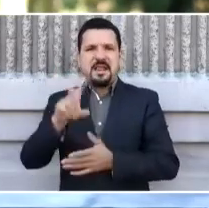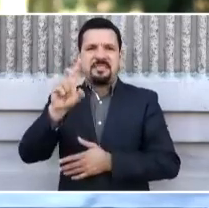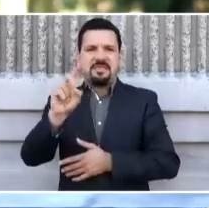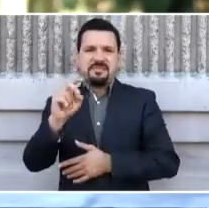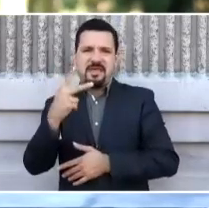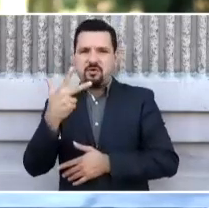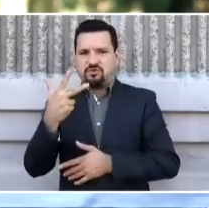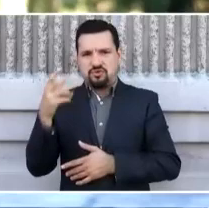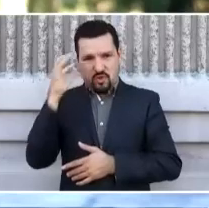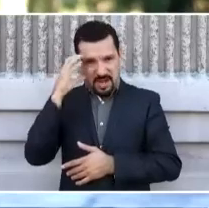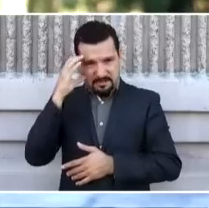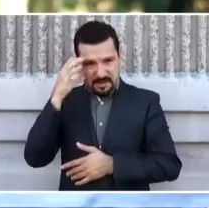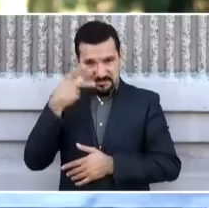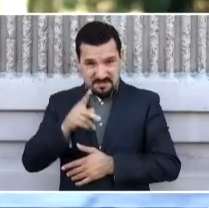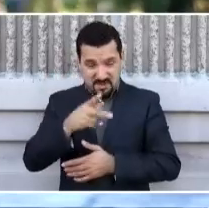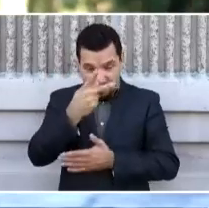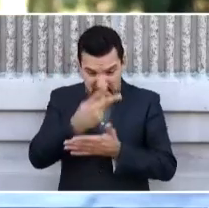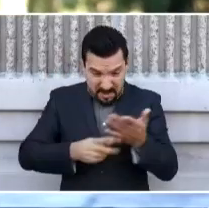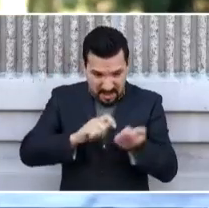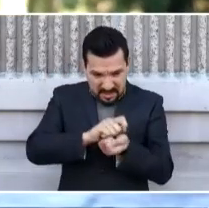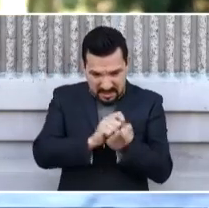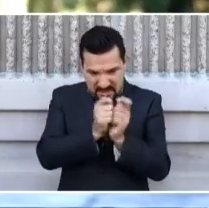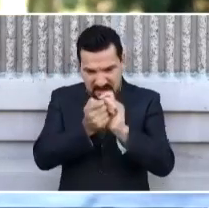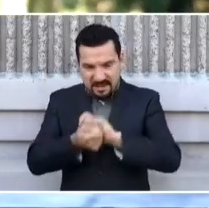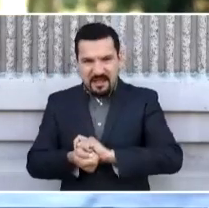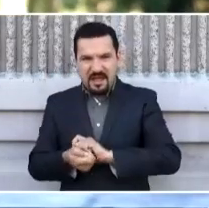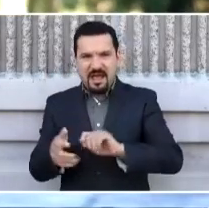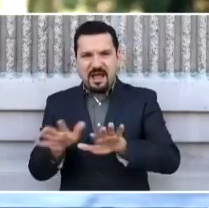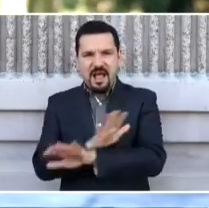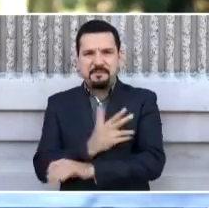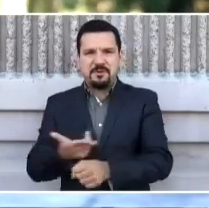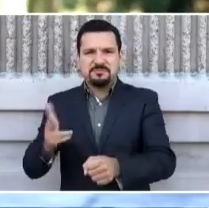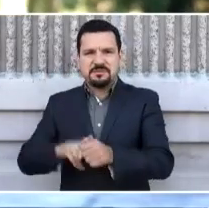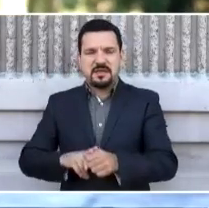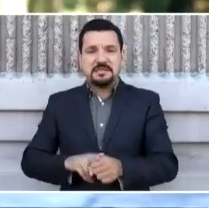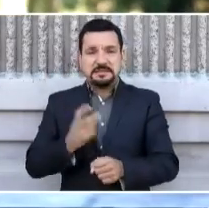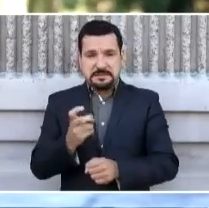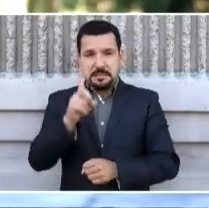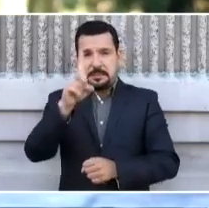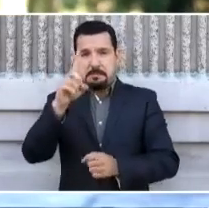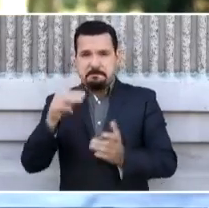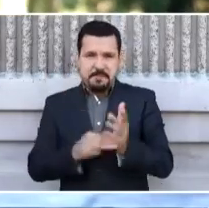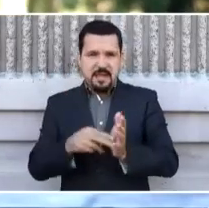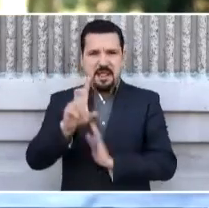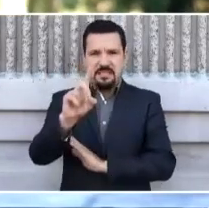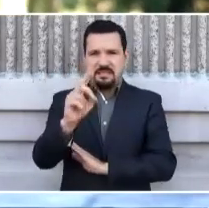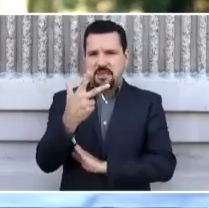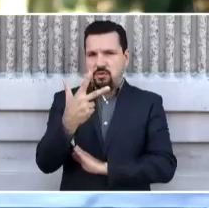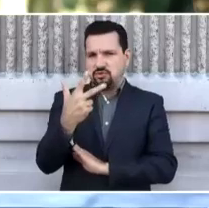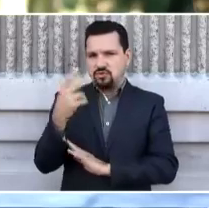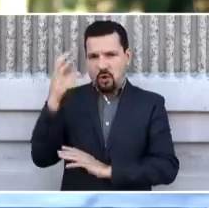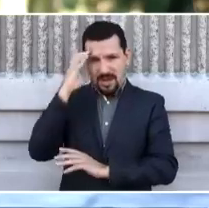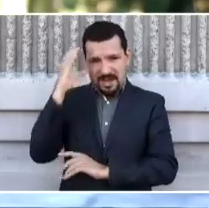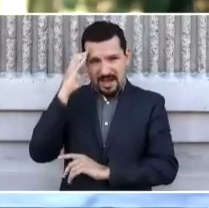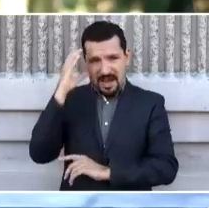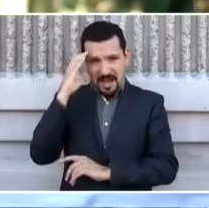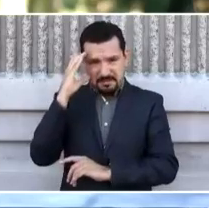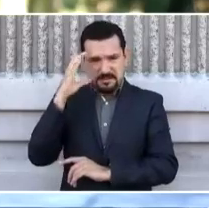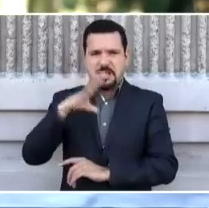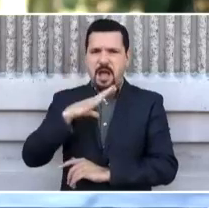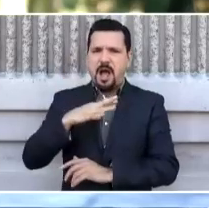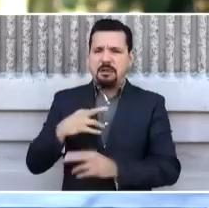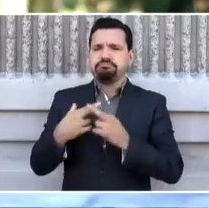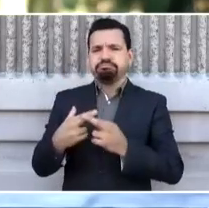y en el plan de reconversión hospitalaria, en estas 1.038 camas, tendremos disponibilidad